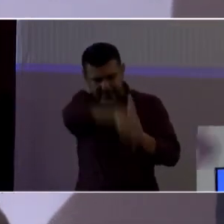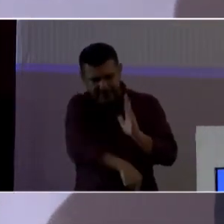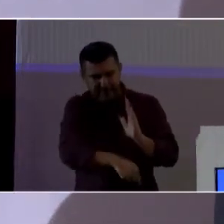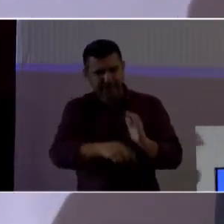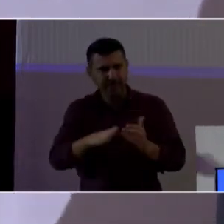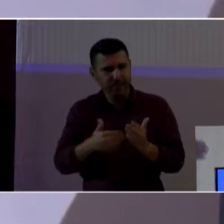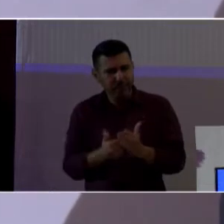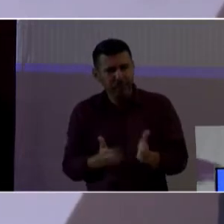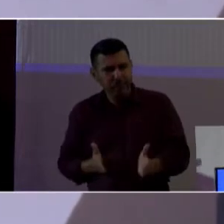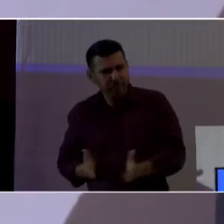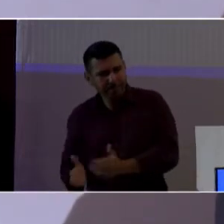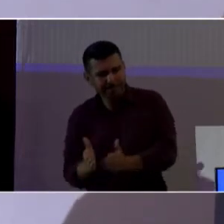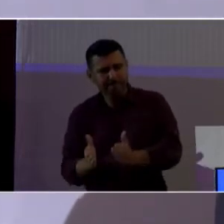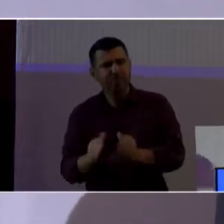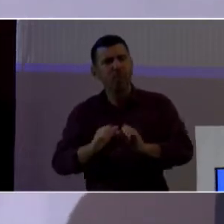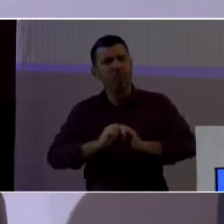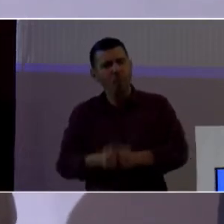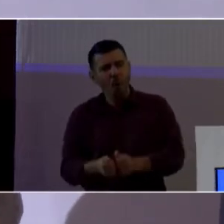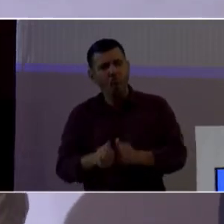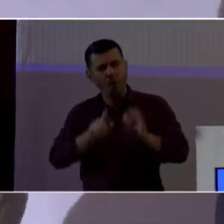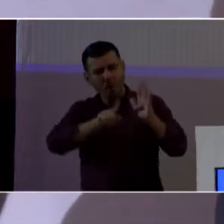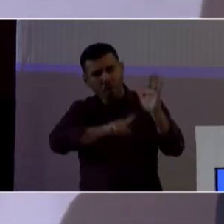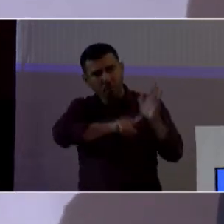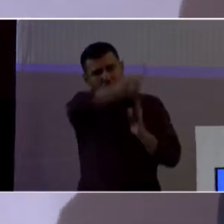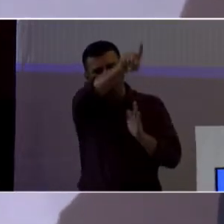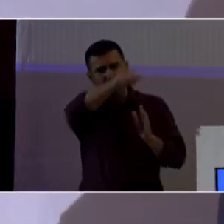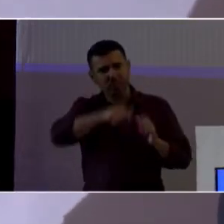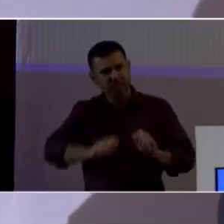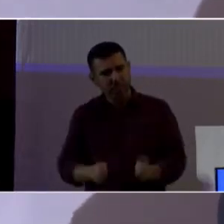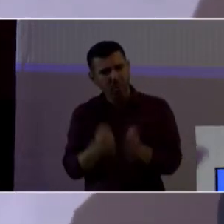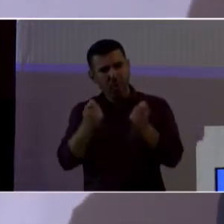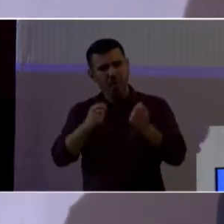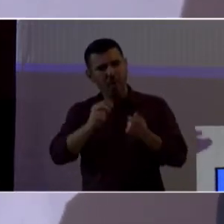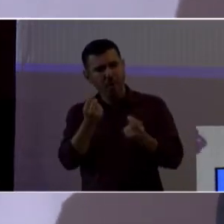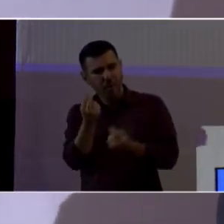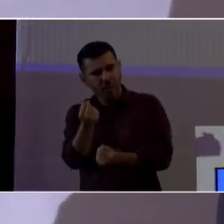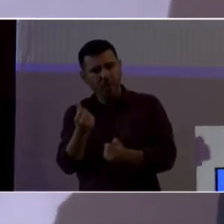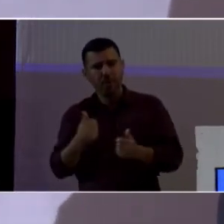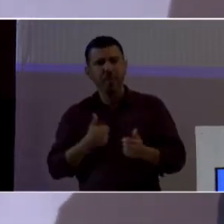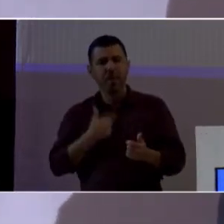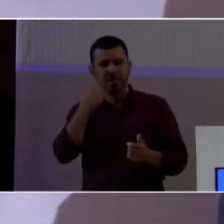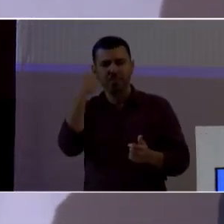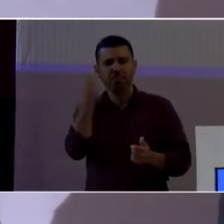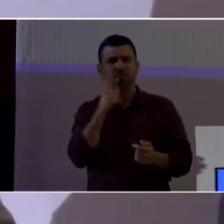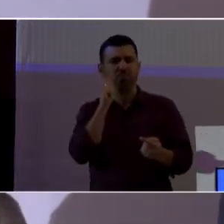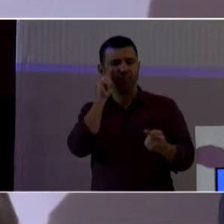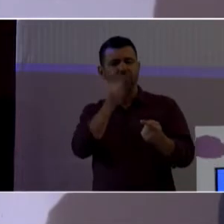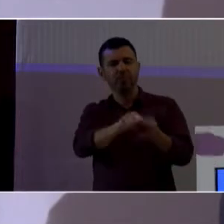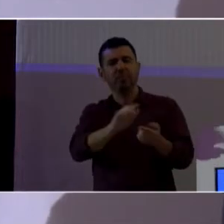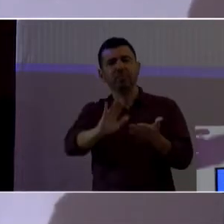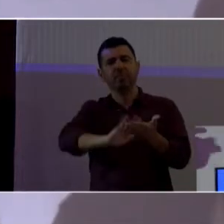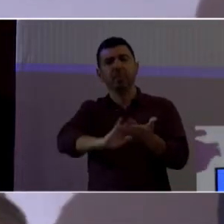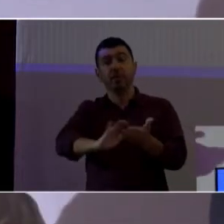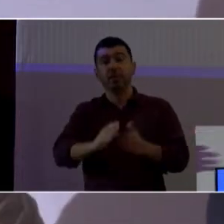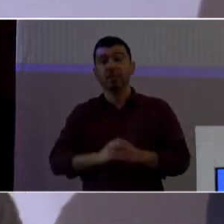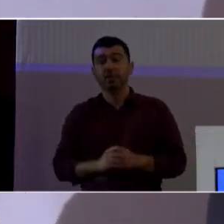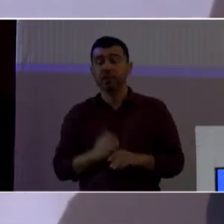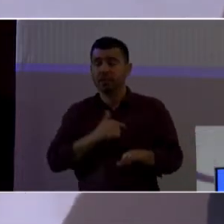cuál es el rumbo de nuestra economía, podemos buscarle la solución. Y yo los invitaría a los